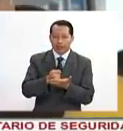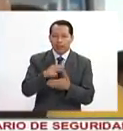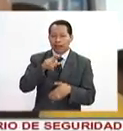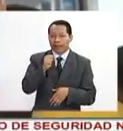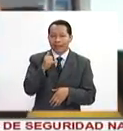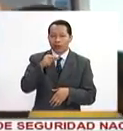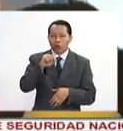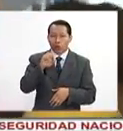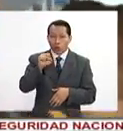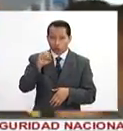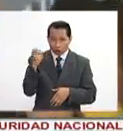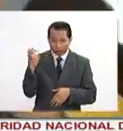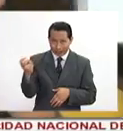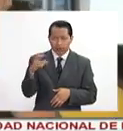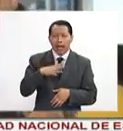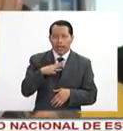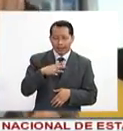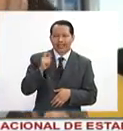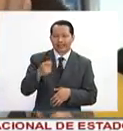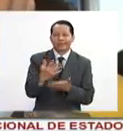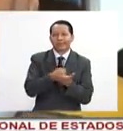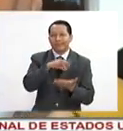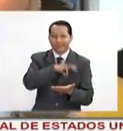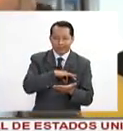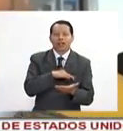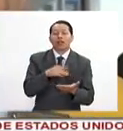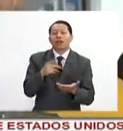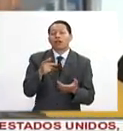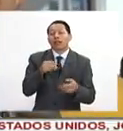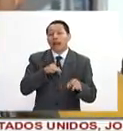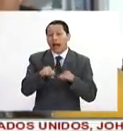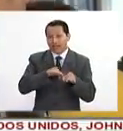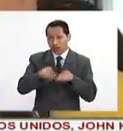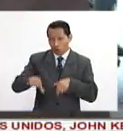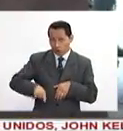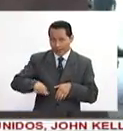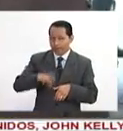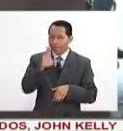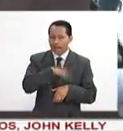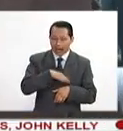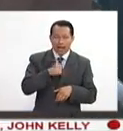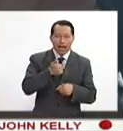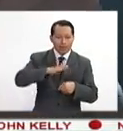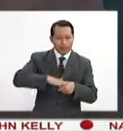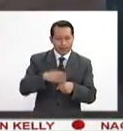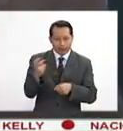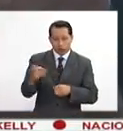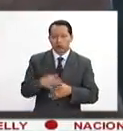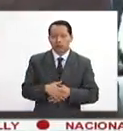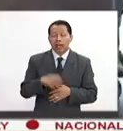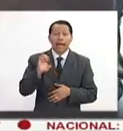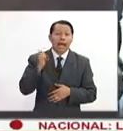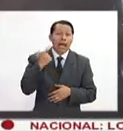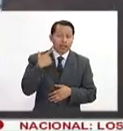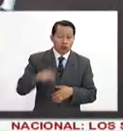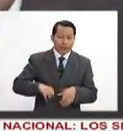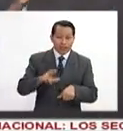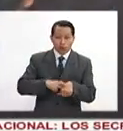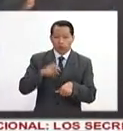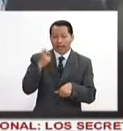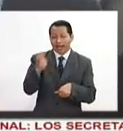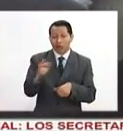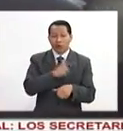Reynoso Femat está acusado de los delitos de peculado, ejercicio indebido de la función pública durante su administración. El exmandatario